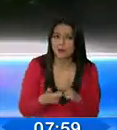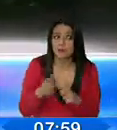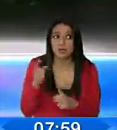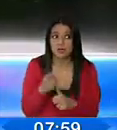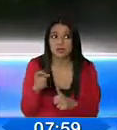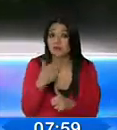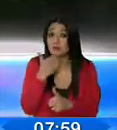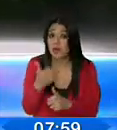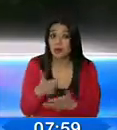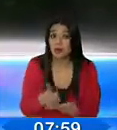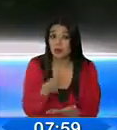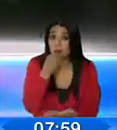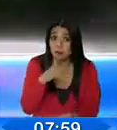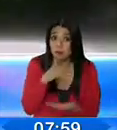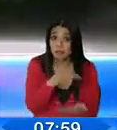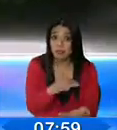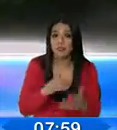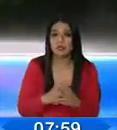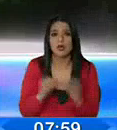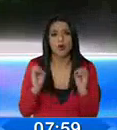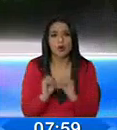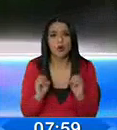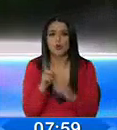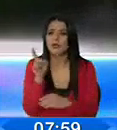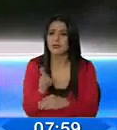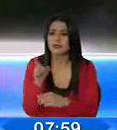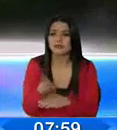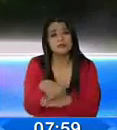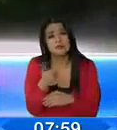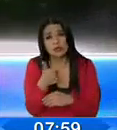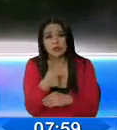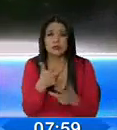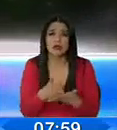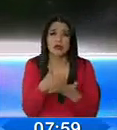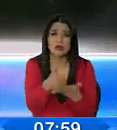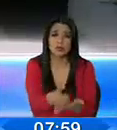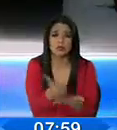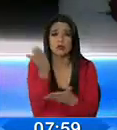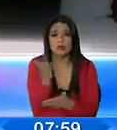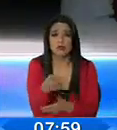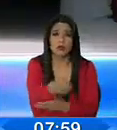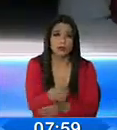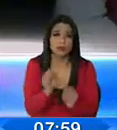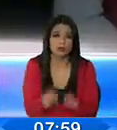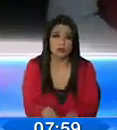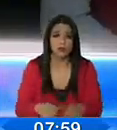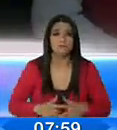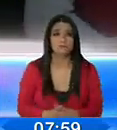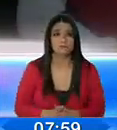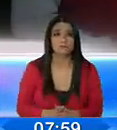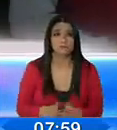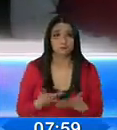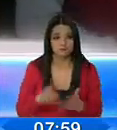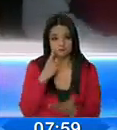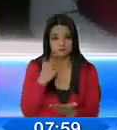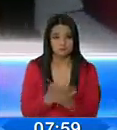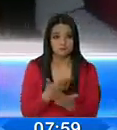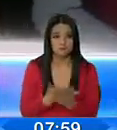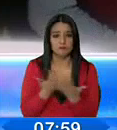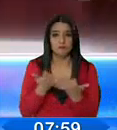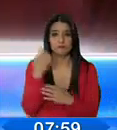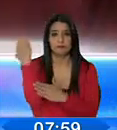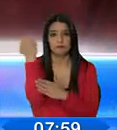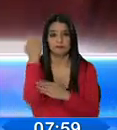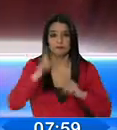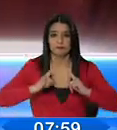dar kits alimenticios, si es que es necesario otras medidas adicionales como el bono. Paralelamente se constata que por la emergencia sanitaria